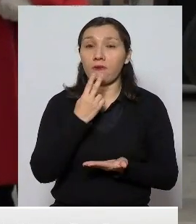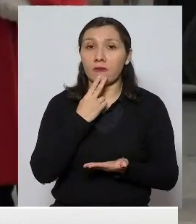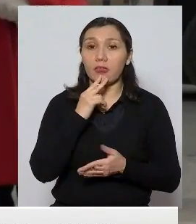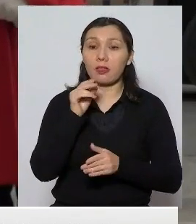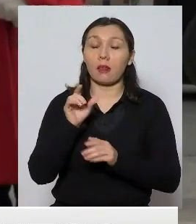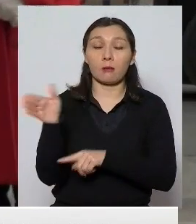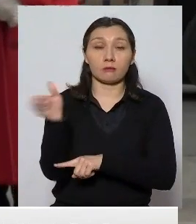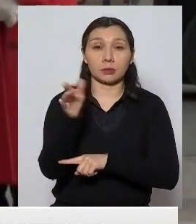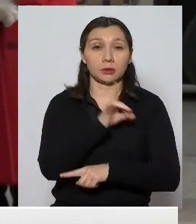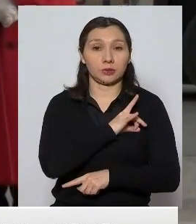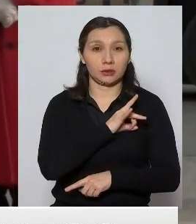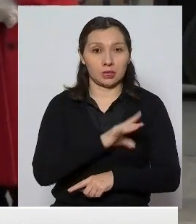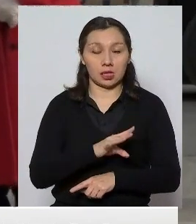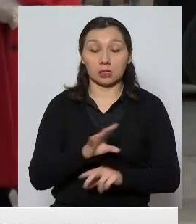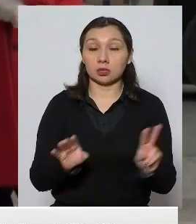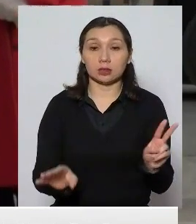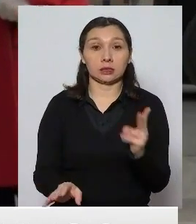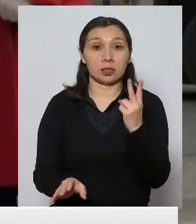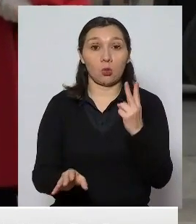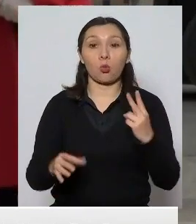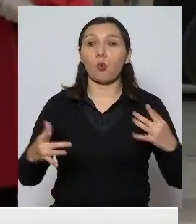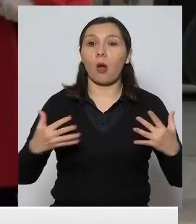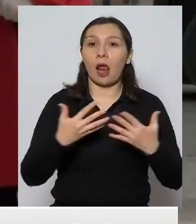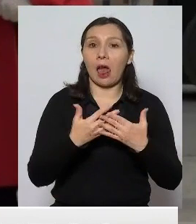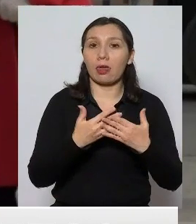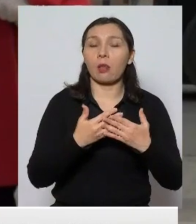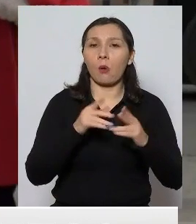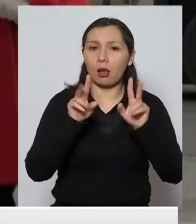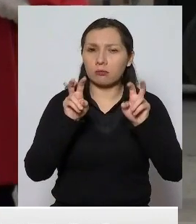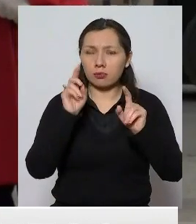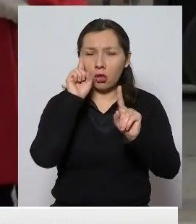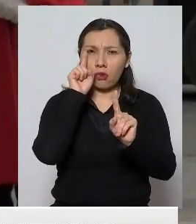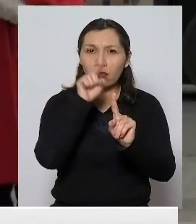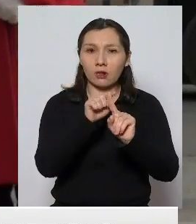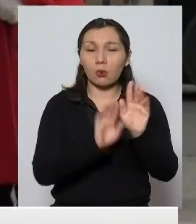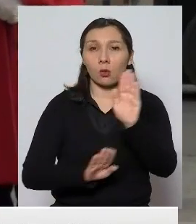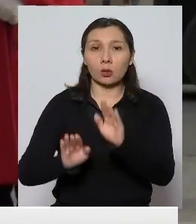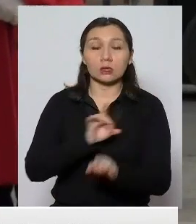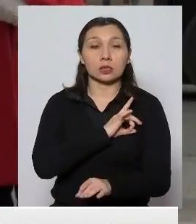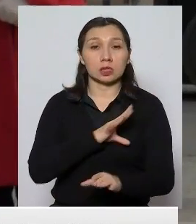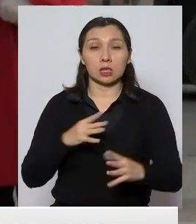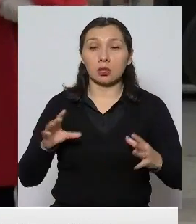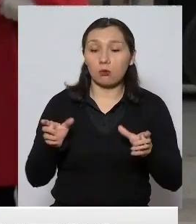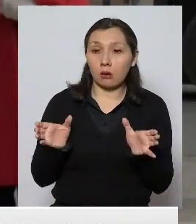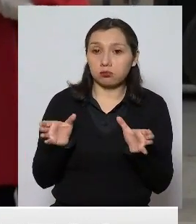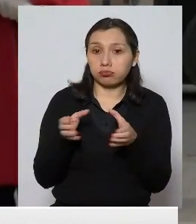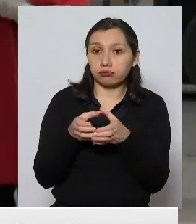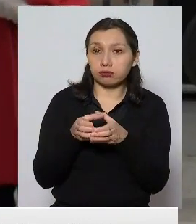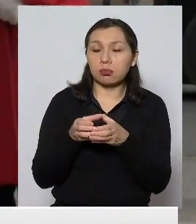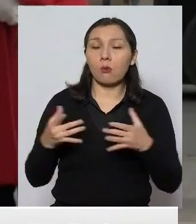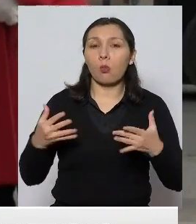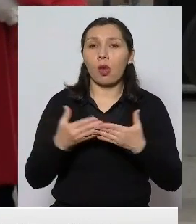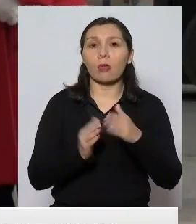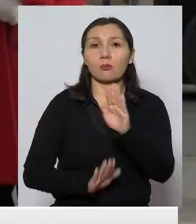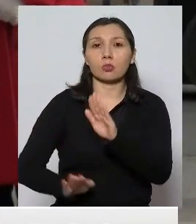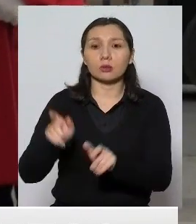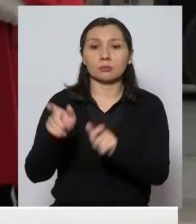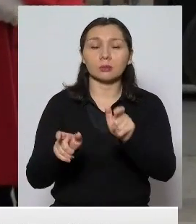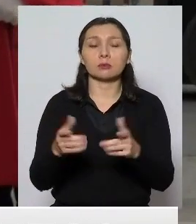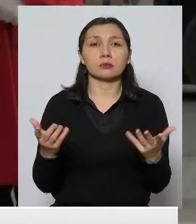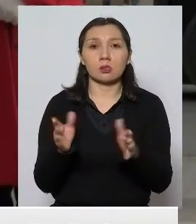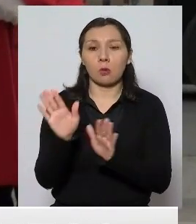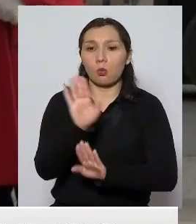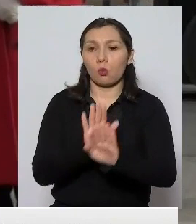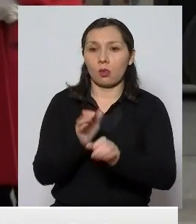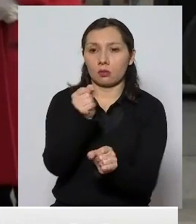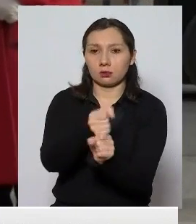nuestros compatriotas. La segunda red que juntos todos los chilenos hemos construido es la red de protección social para proteger los